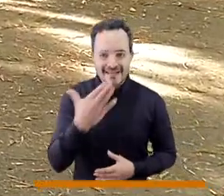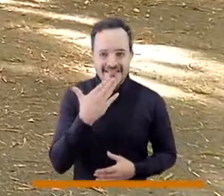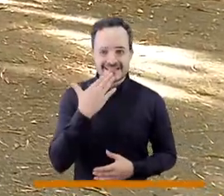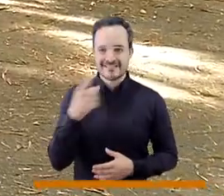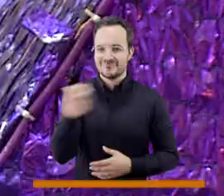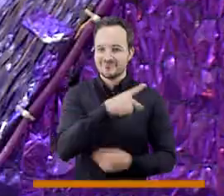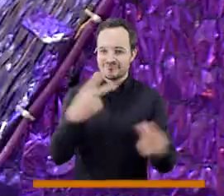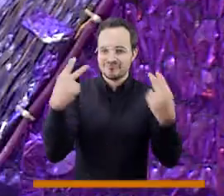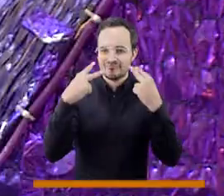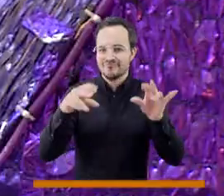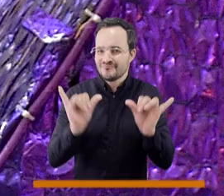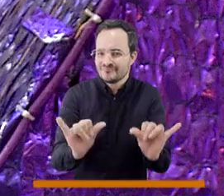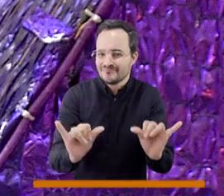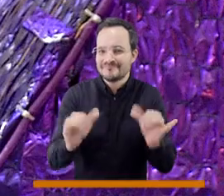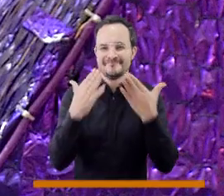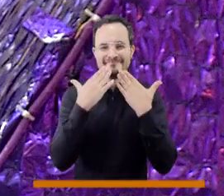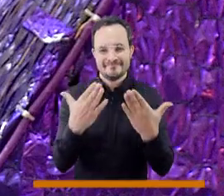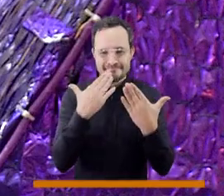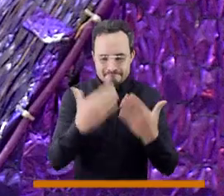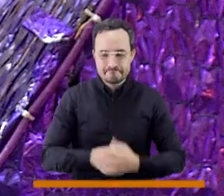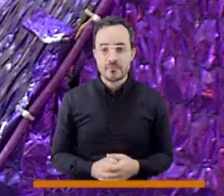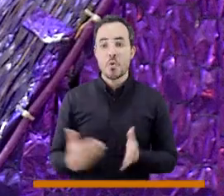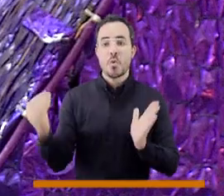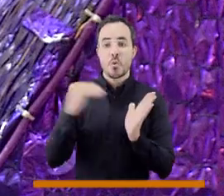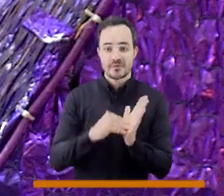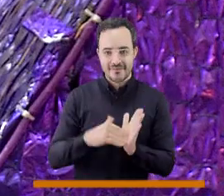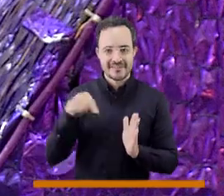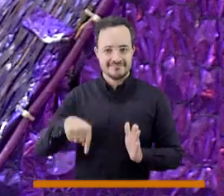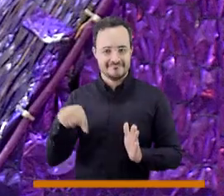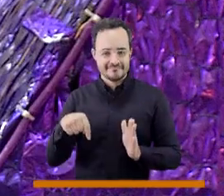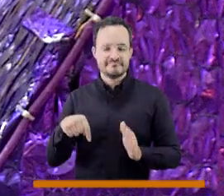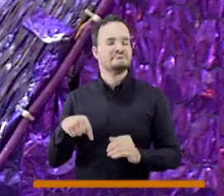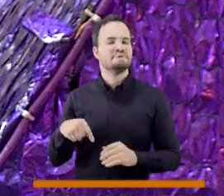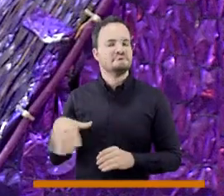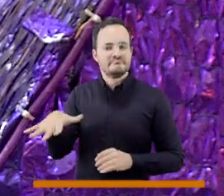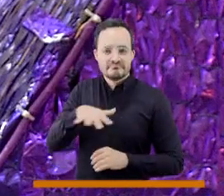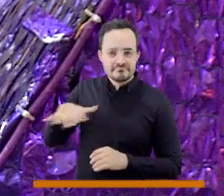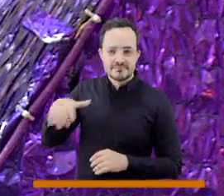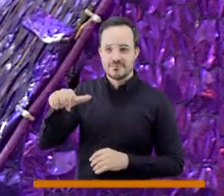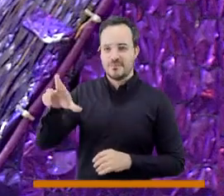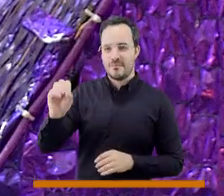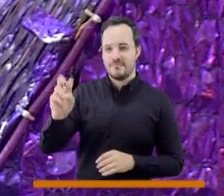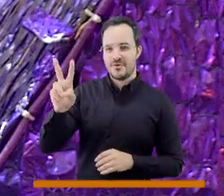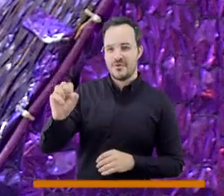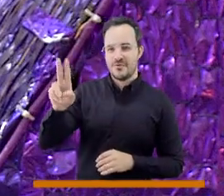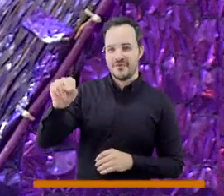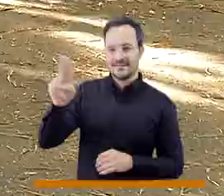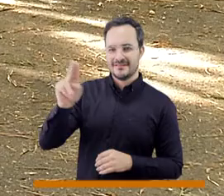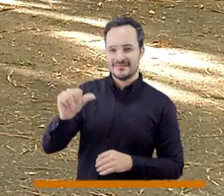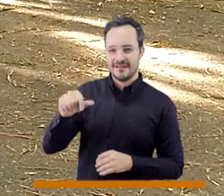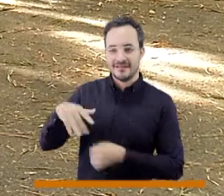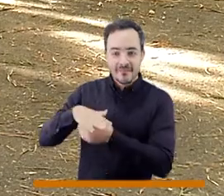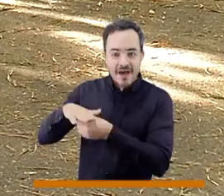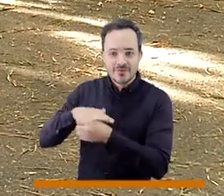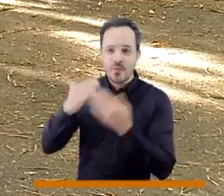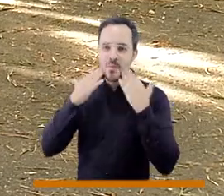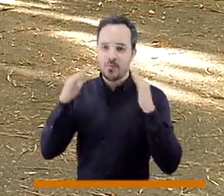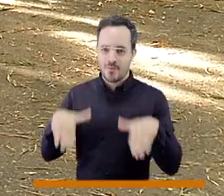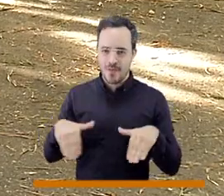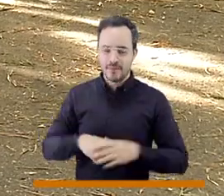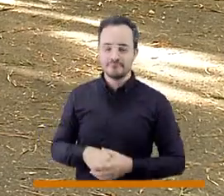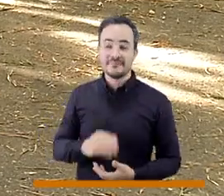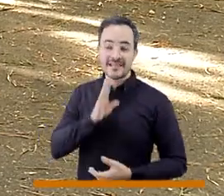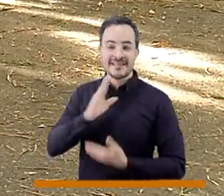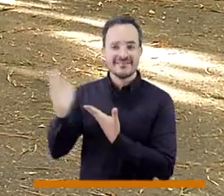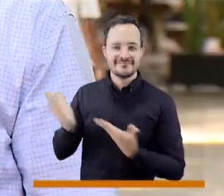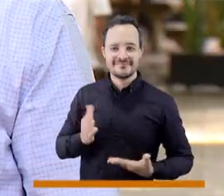Gracias por continuar con nosotros y volvemos en este momento desde el sector Provenza en el barrio El Poblado en compañía de nuestro